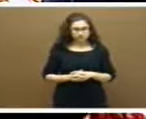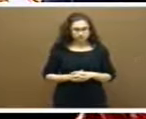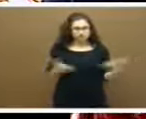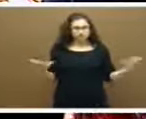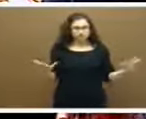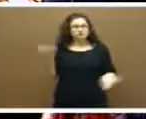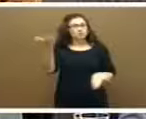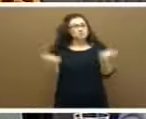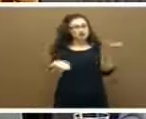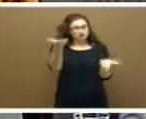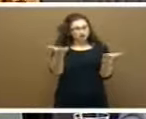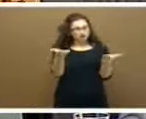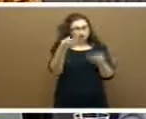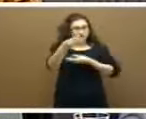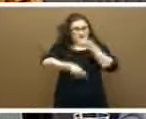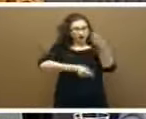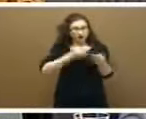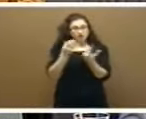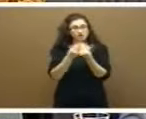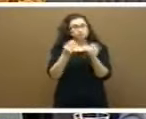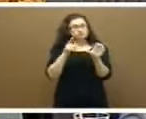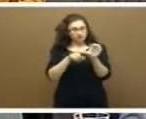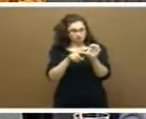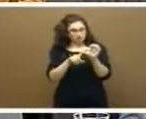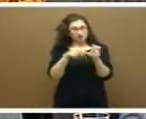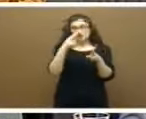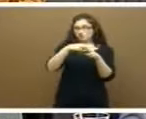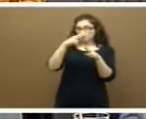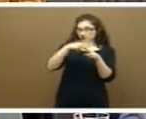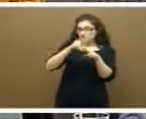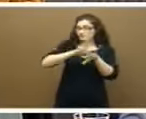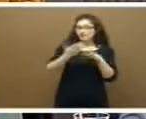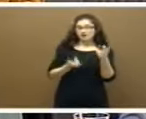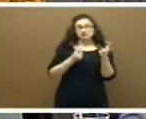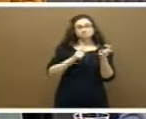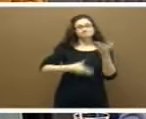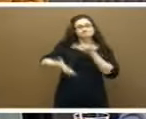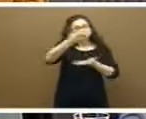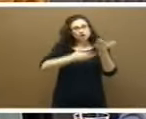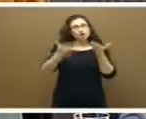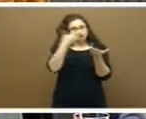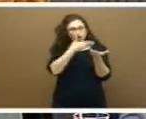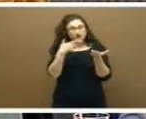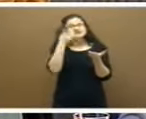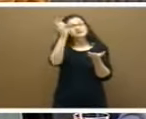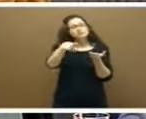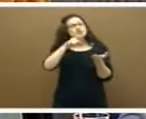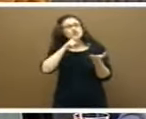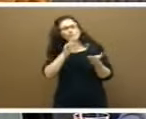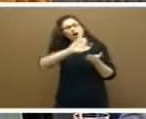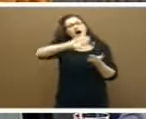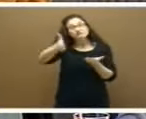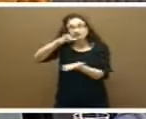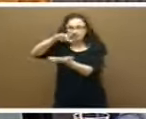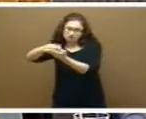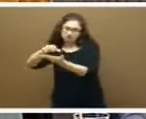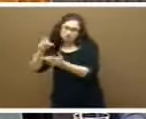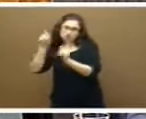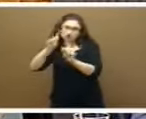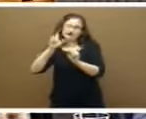¿Qué valoración realiza la Junta de Extremadura de la política de ayudas para realizar intercambios escolares y cómo afecta esta a los centros